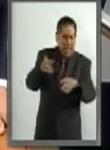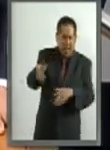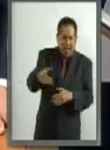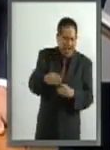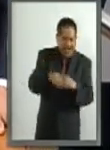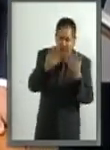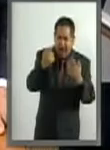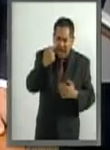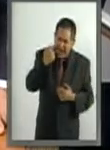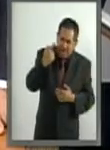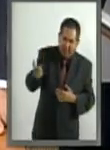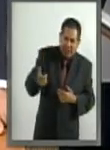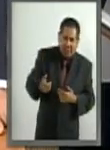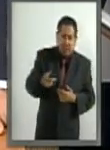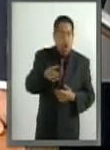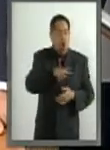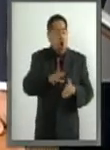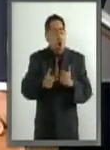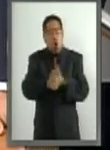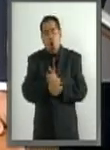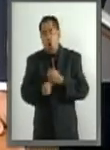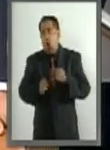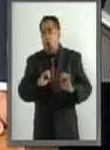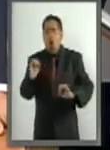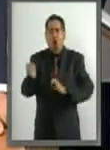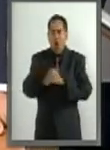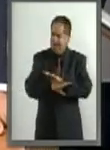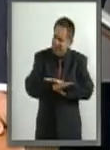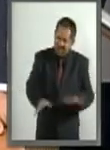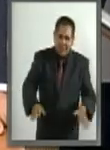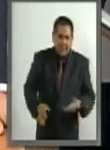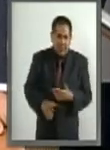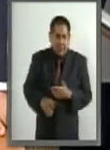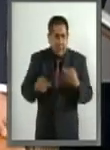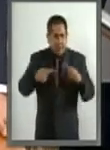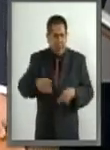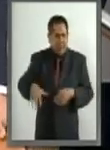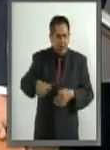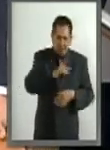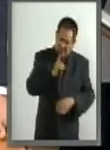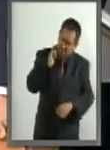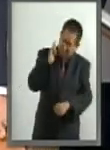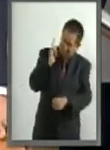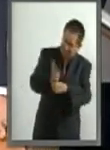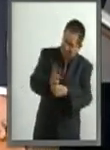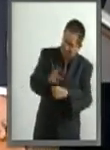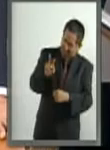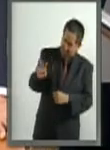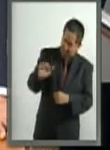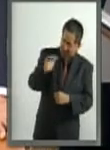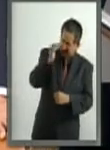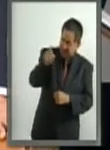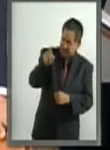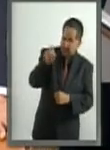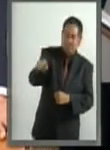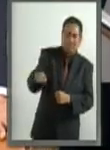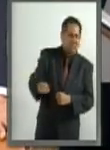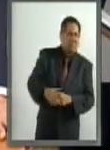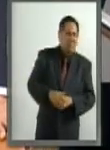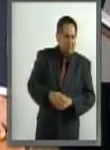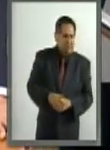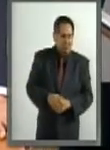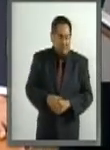obvio, no lo nieguen. El pueblo de México ya se dio cuenta.